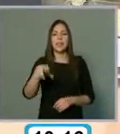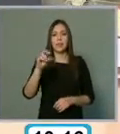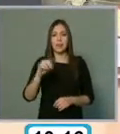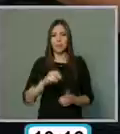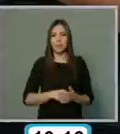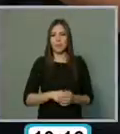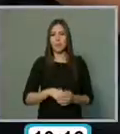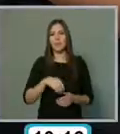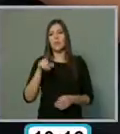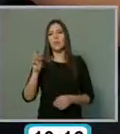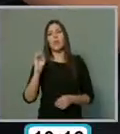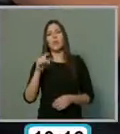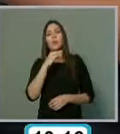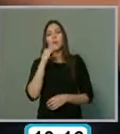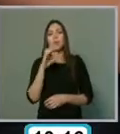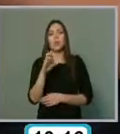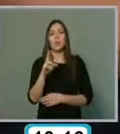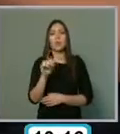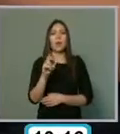chile cuaresmeño